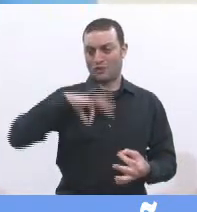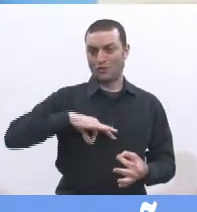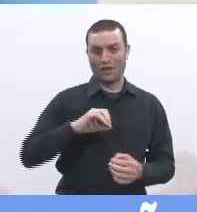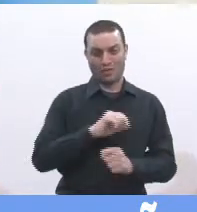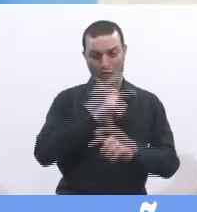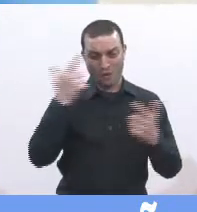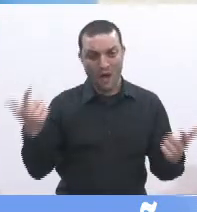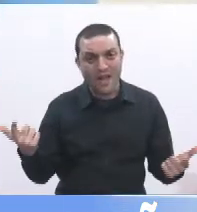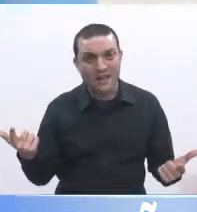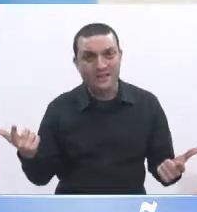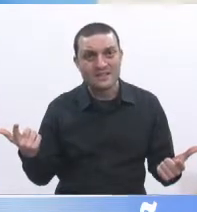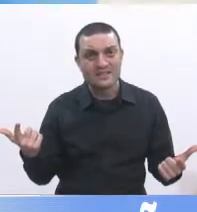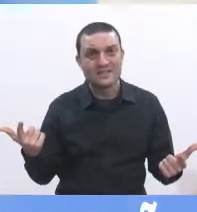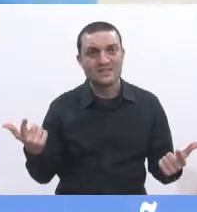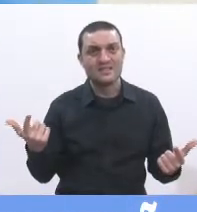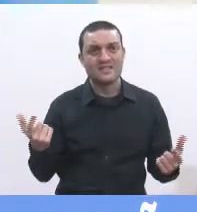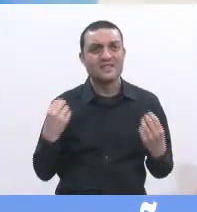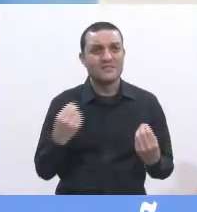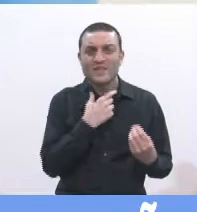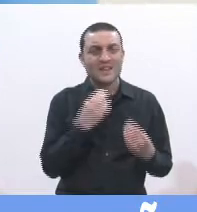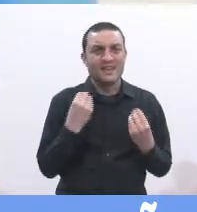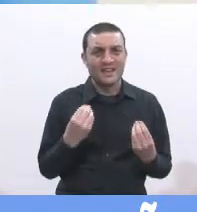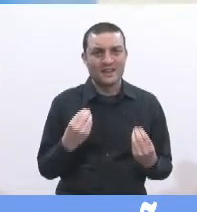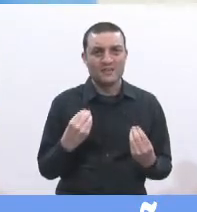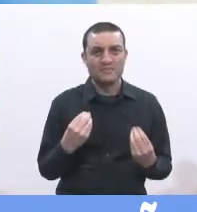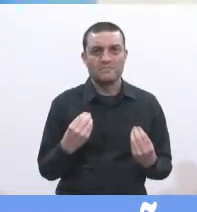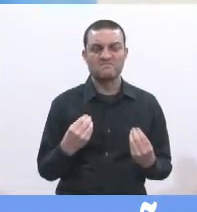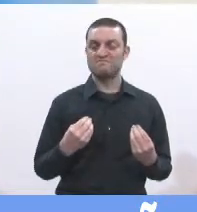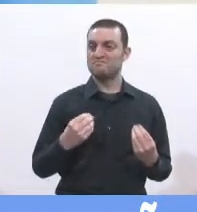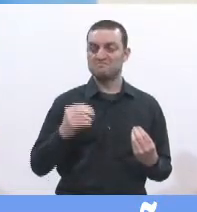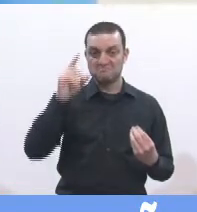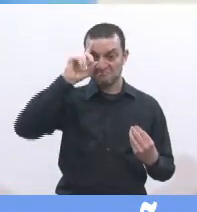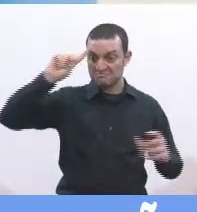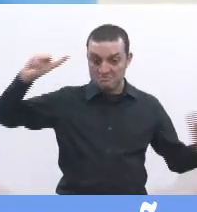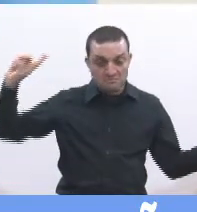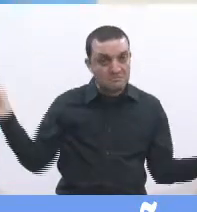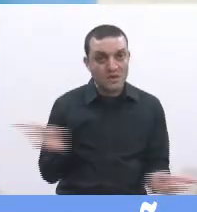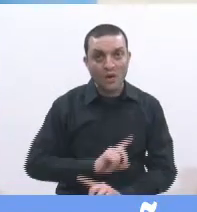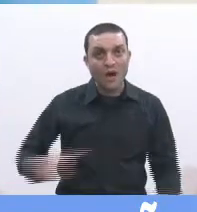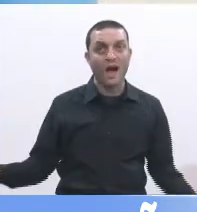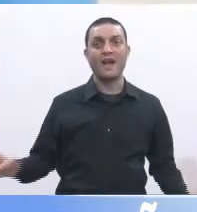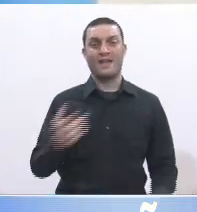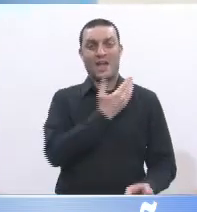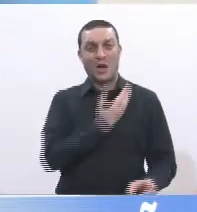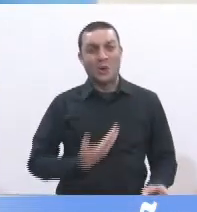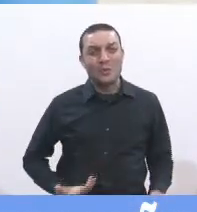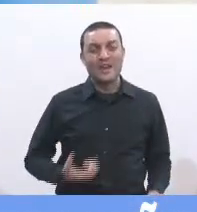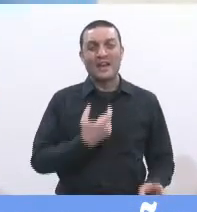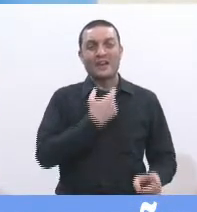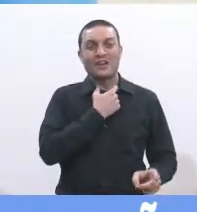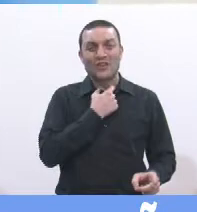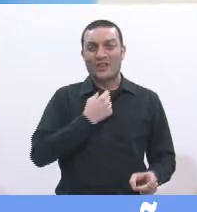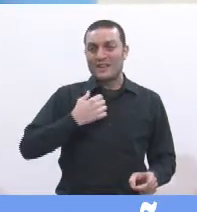anillos digitales. ¿Qué es lo que está sucediendo? Me cuesta creer que un gobierno quiere que haya argentinos que tengan